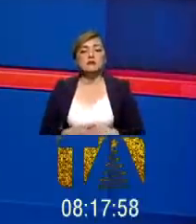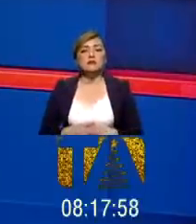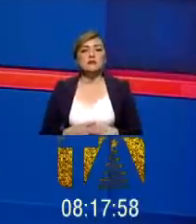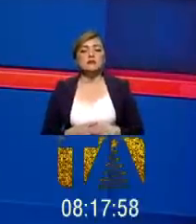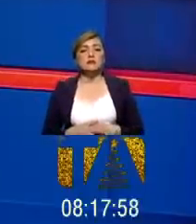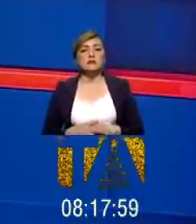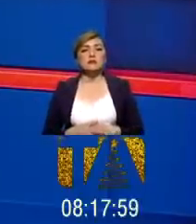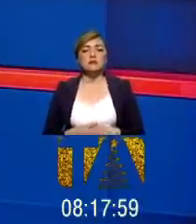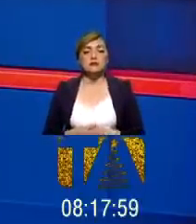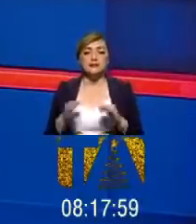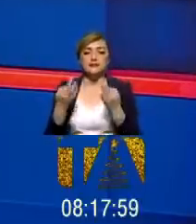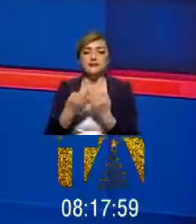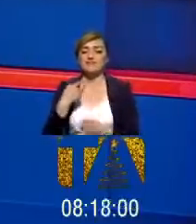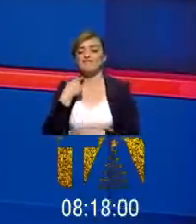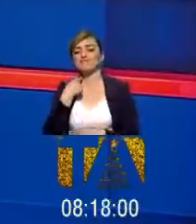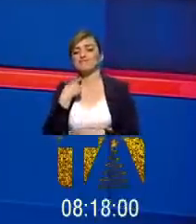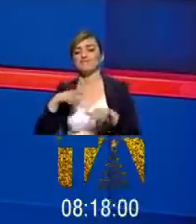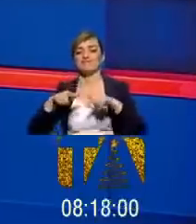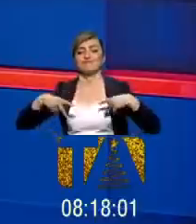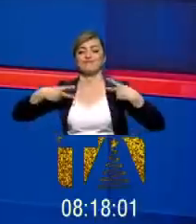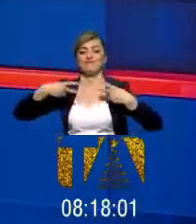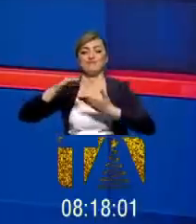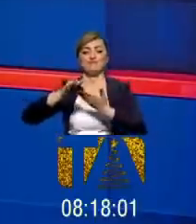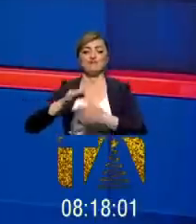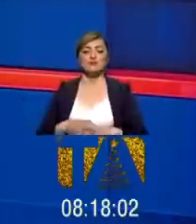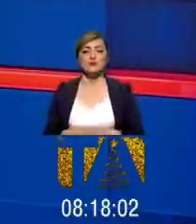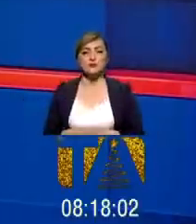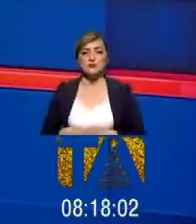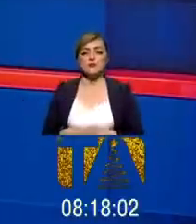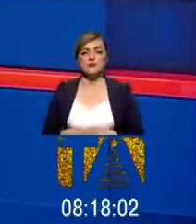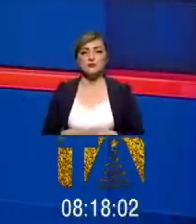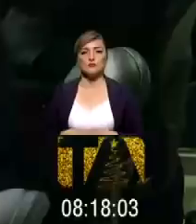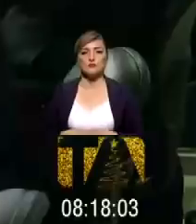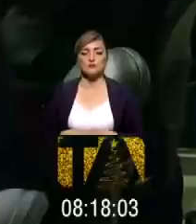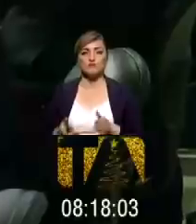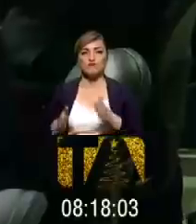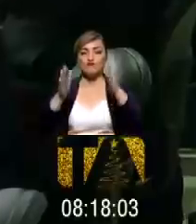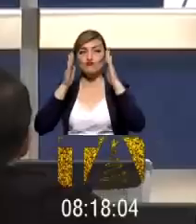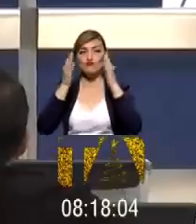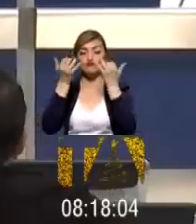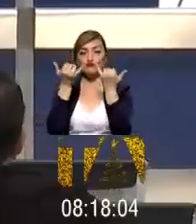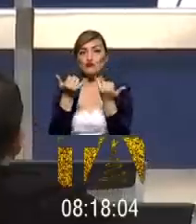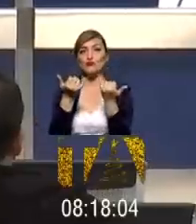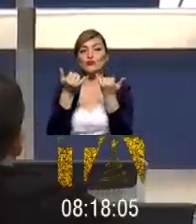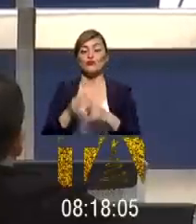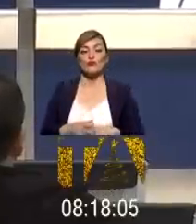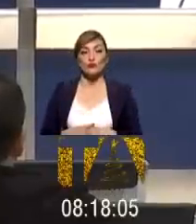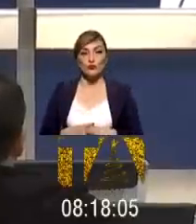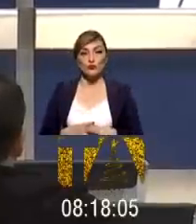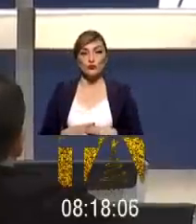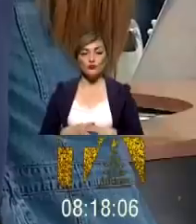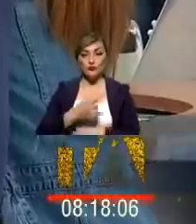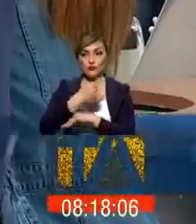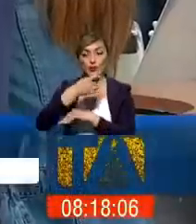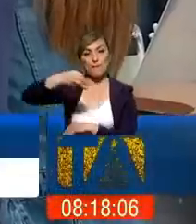se perjudique a tantas familias que viven en esta zona del norte de la capital. Amigos, mucha atención. Ahora les contamos que hasta este